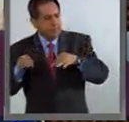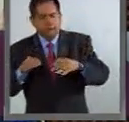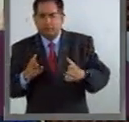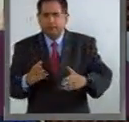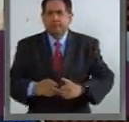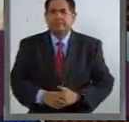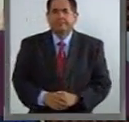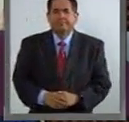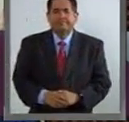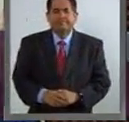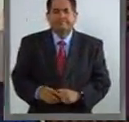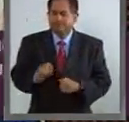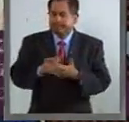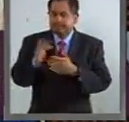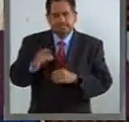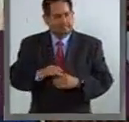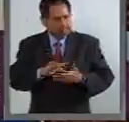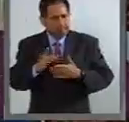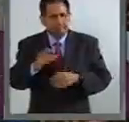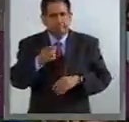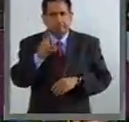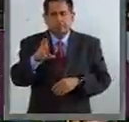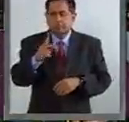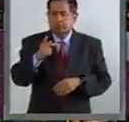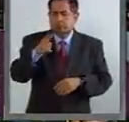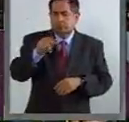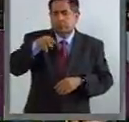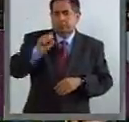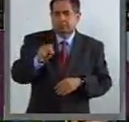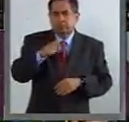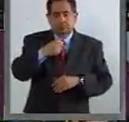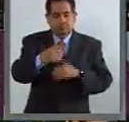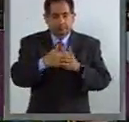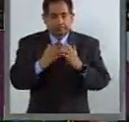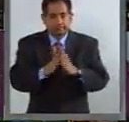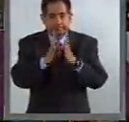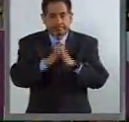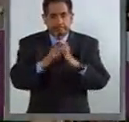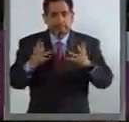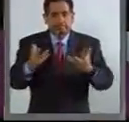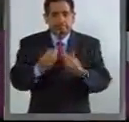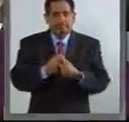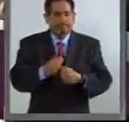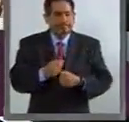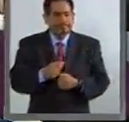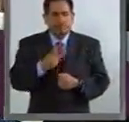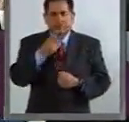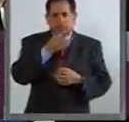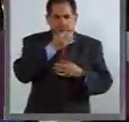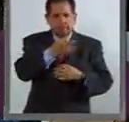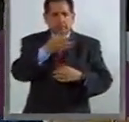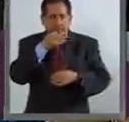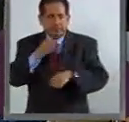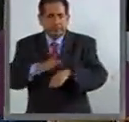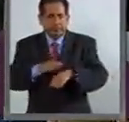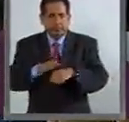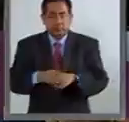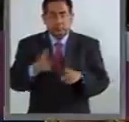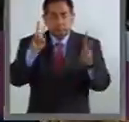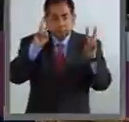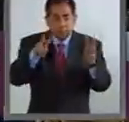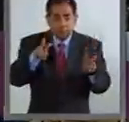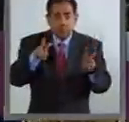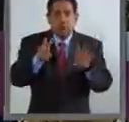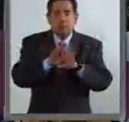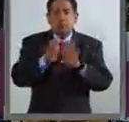no? Muchas gracias a usted, doctor Puente Martínez. Rescato de su participación dos mensajes, ¿no? Uno, el tema de